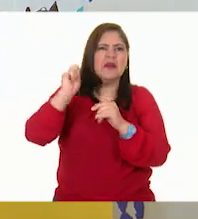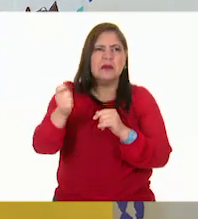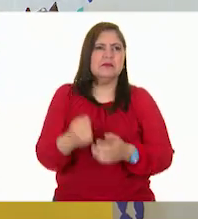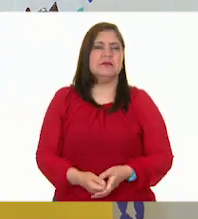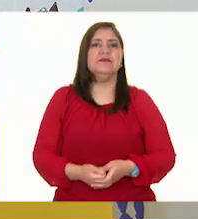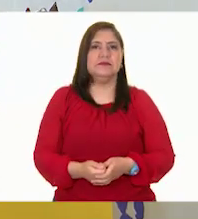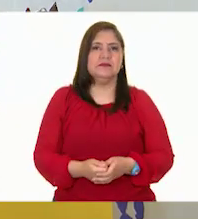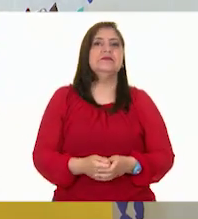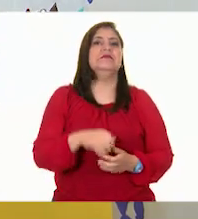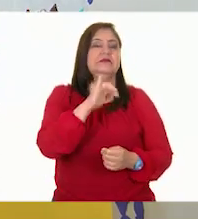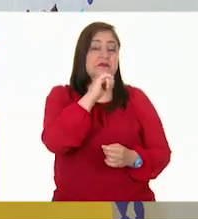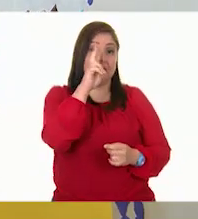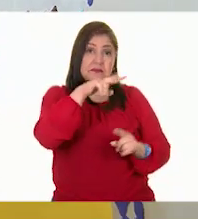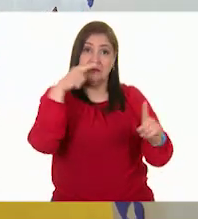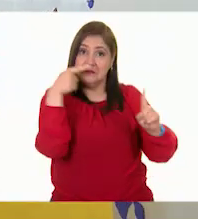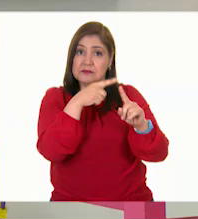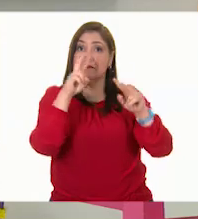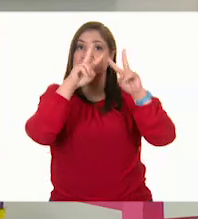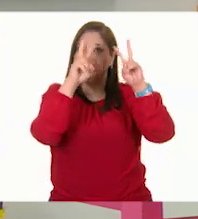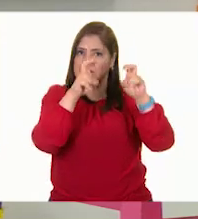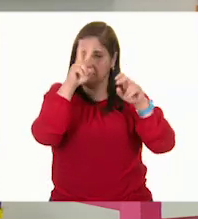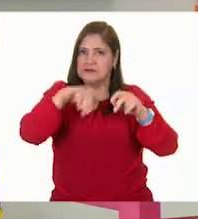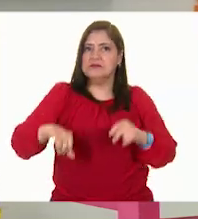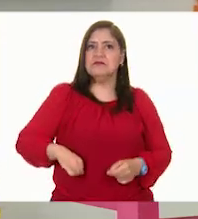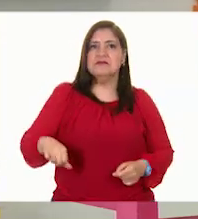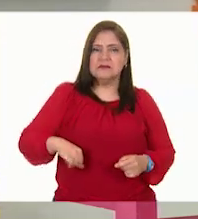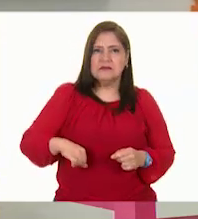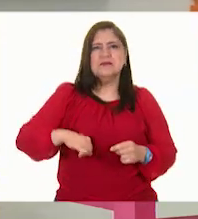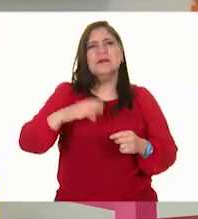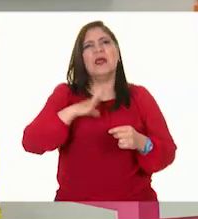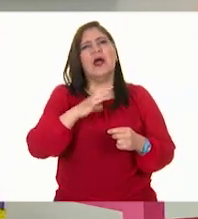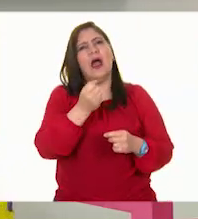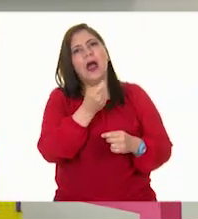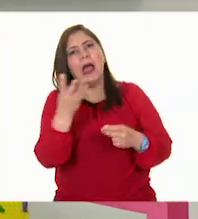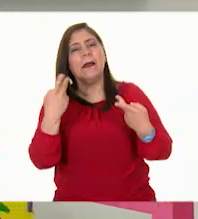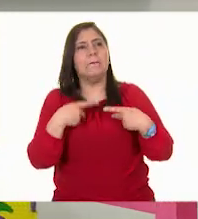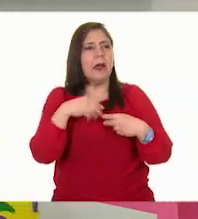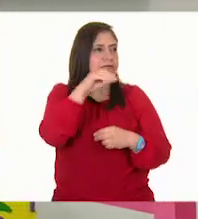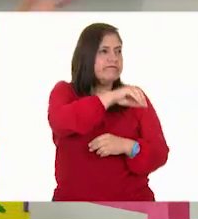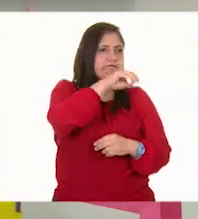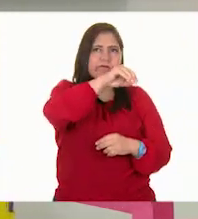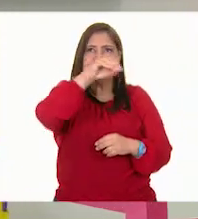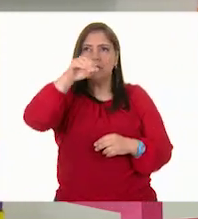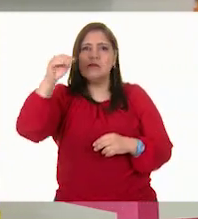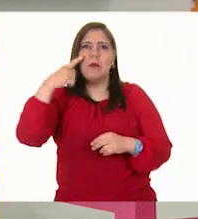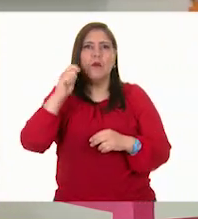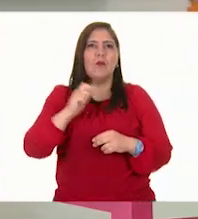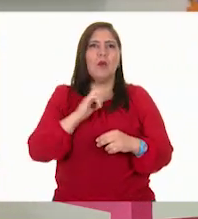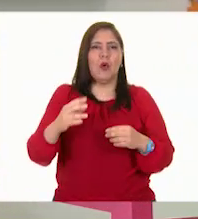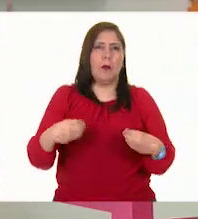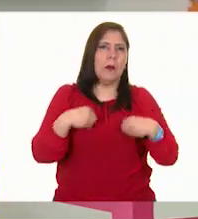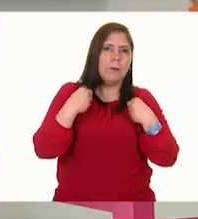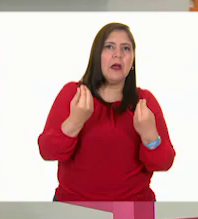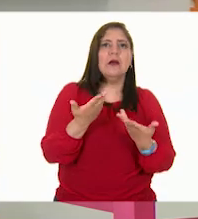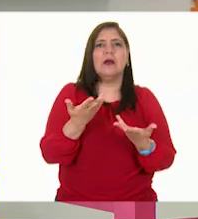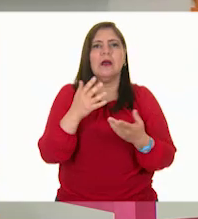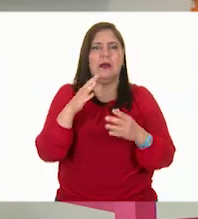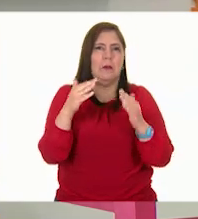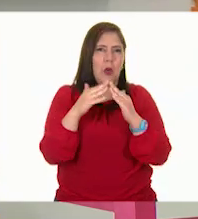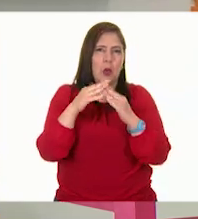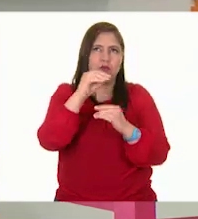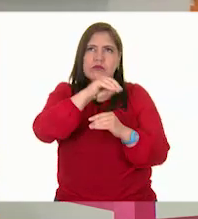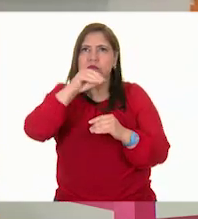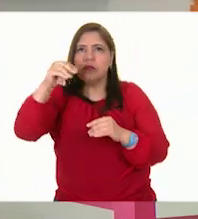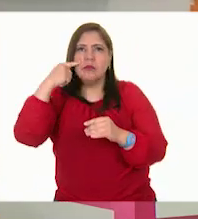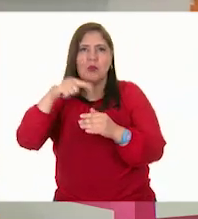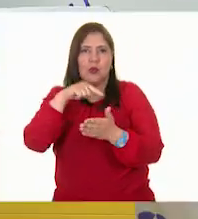Sí, ese tema es muy interesante y tiene que ver con la gente que se mueve de un lugar a otro, que se va a vivir de un lugar a otro, ¿verdad? Correcto.